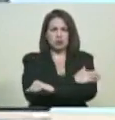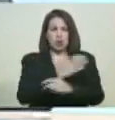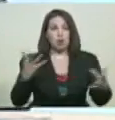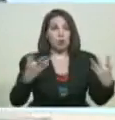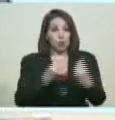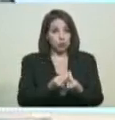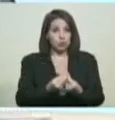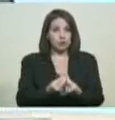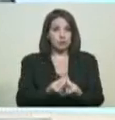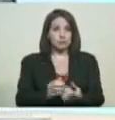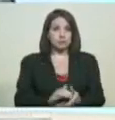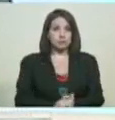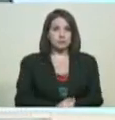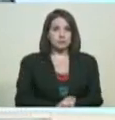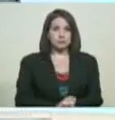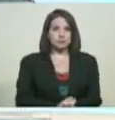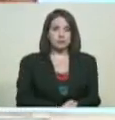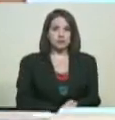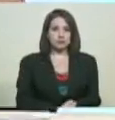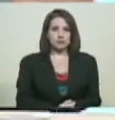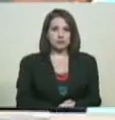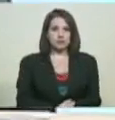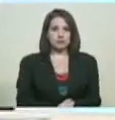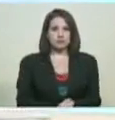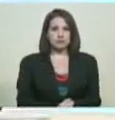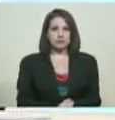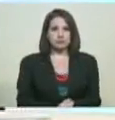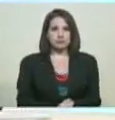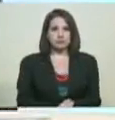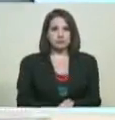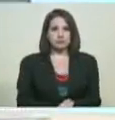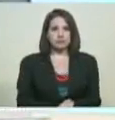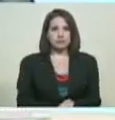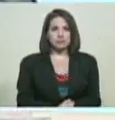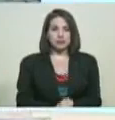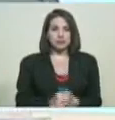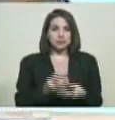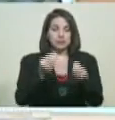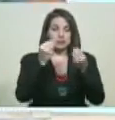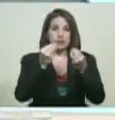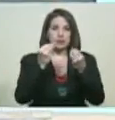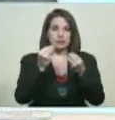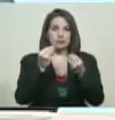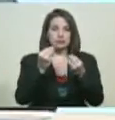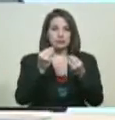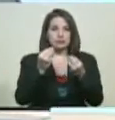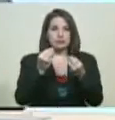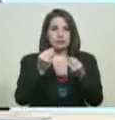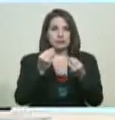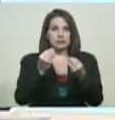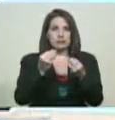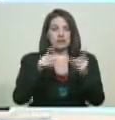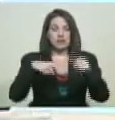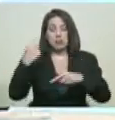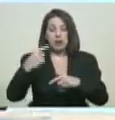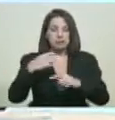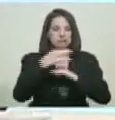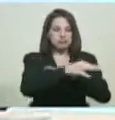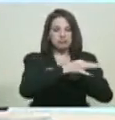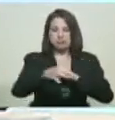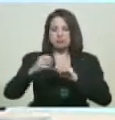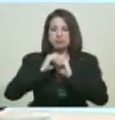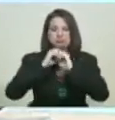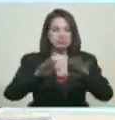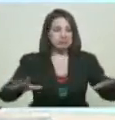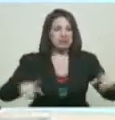para que no estuvieran después excusas ni duda a partir de ahí se replegaron lamentablemente y no nos dieron